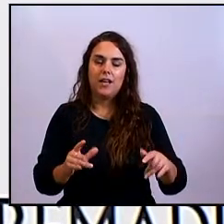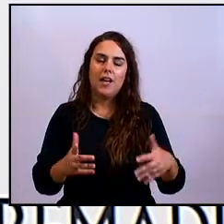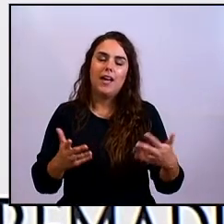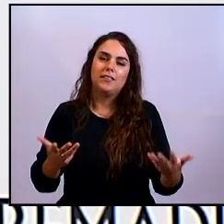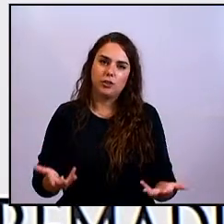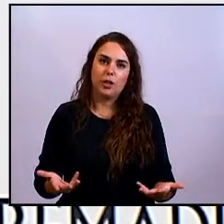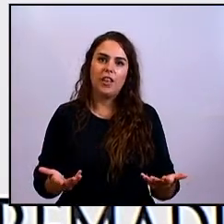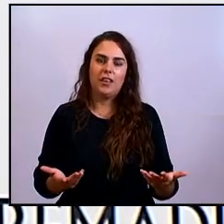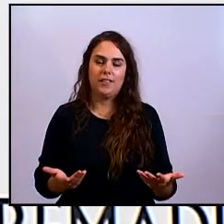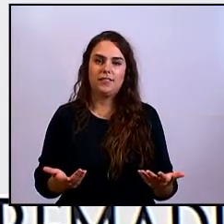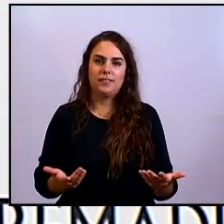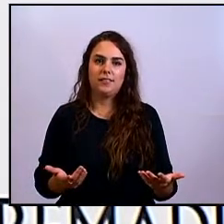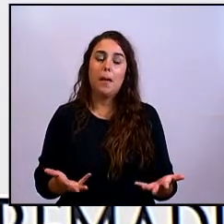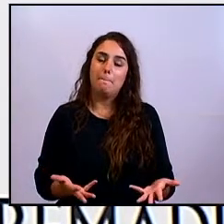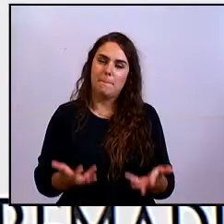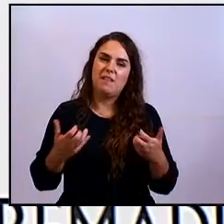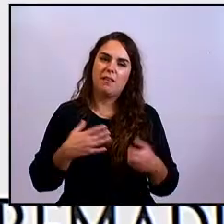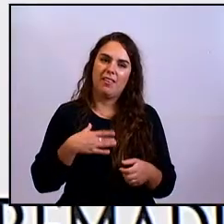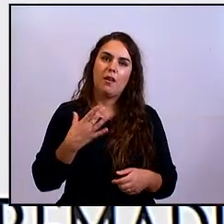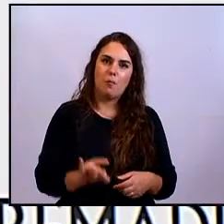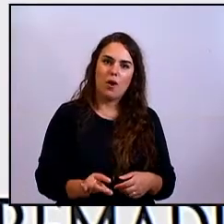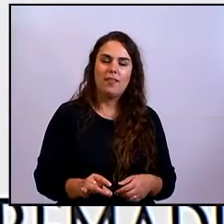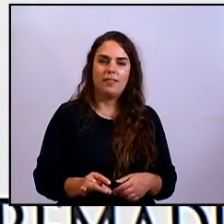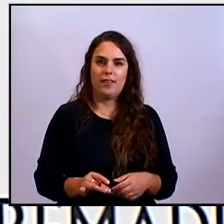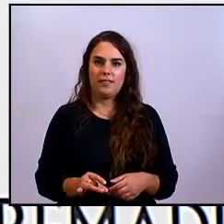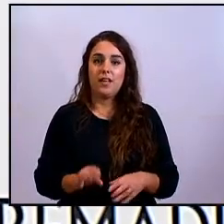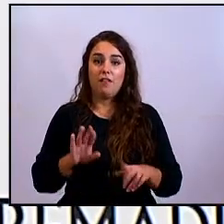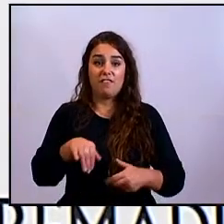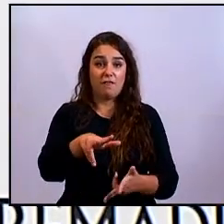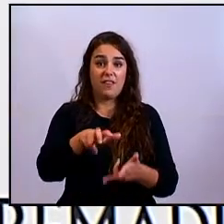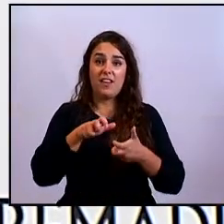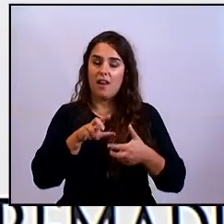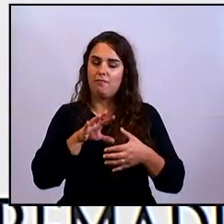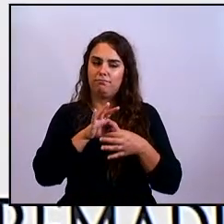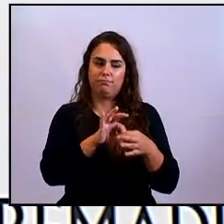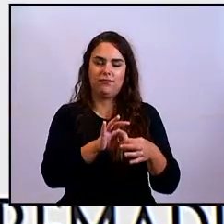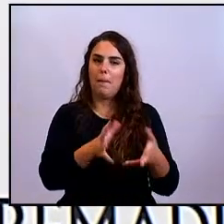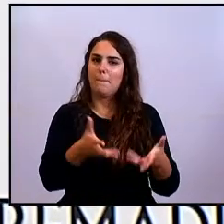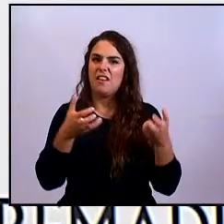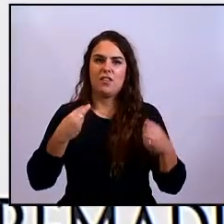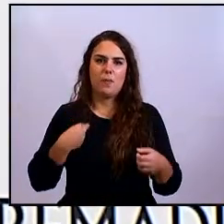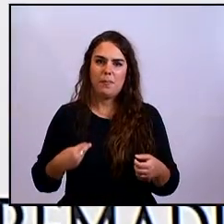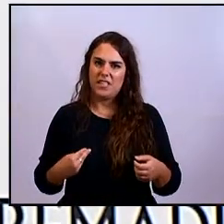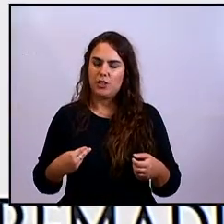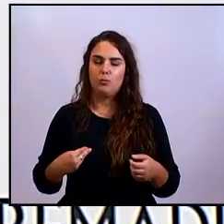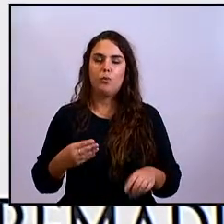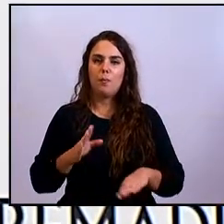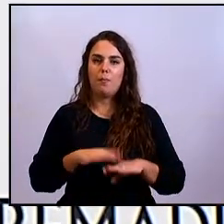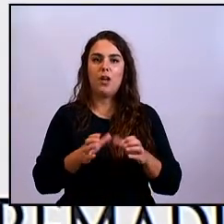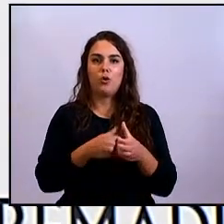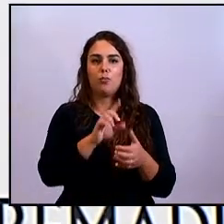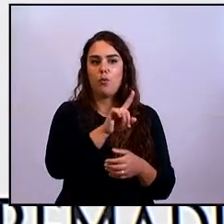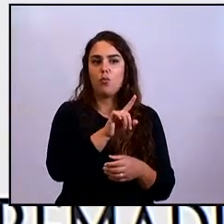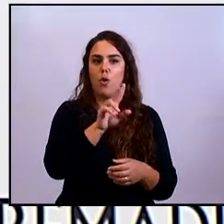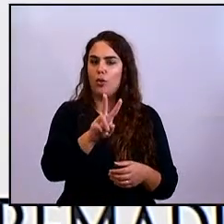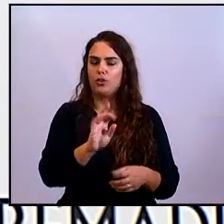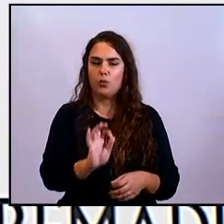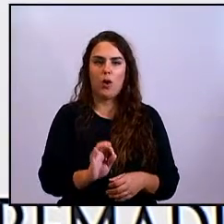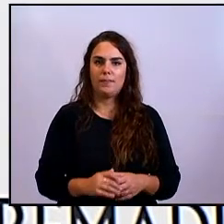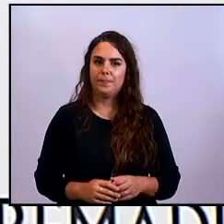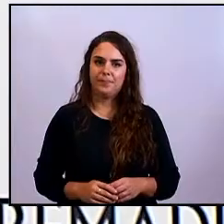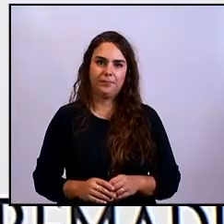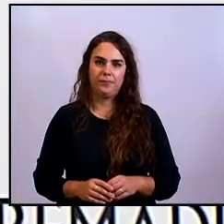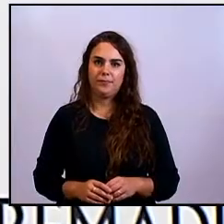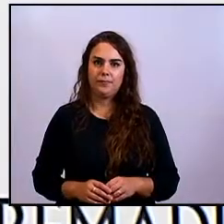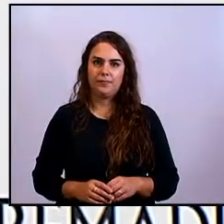a ver beneficiados, van a ser tratados fiscalmente con los mismos beneficios de los grupos 1 y 2. Para